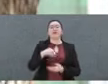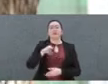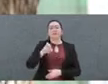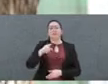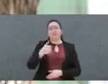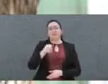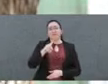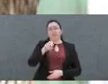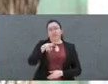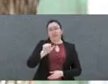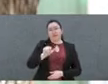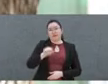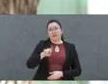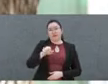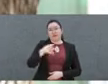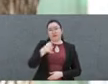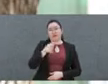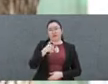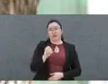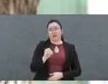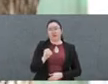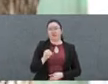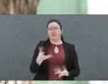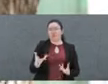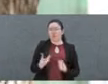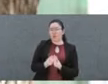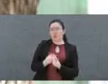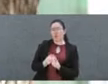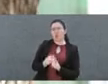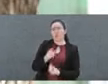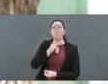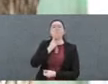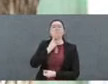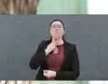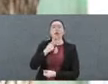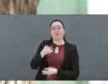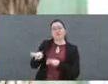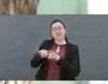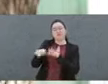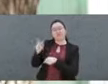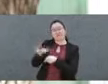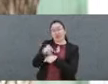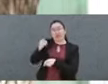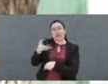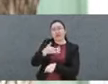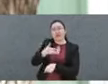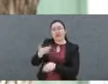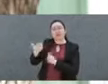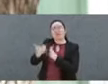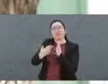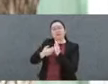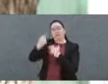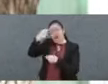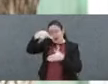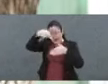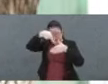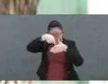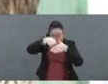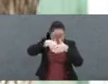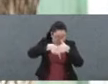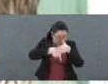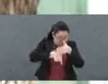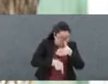solo Pemex tiene herramientas para trabajar a profundidades tan grandes como la de estos dos pozos. En